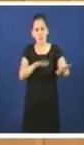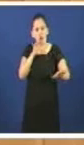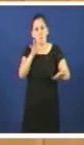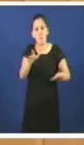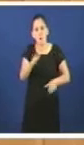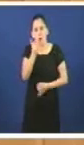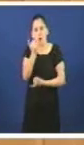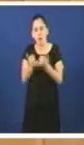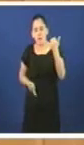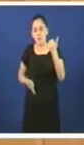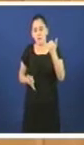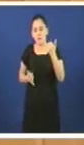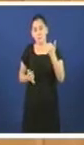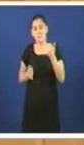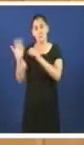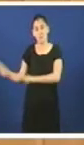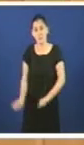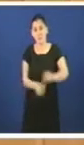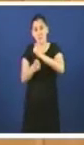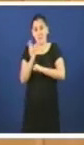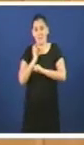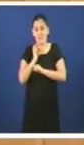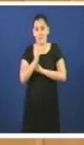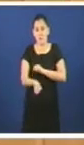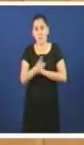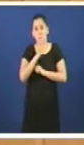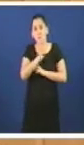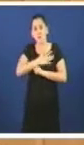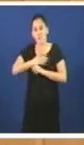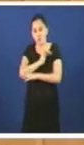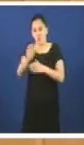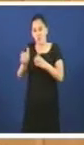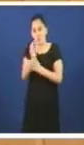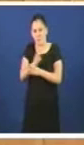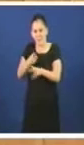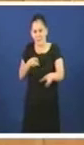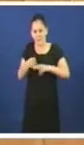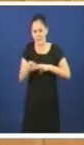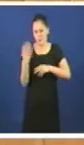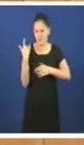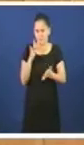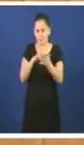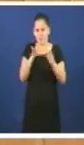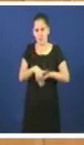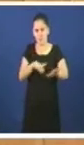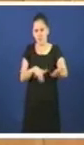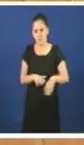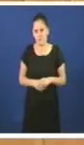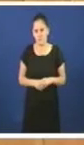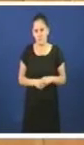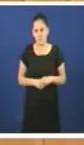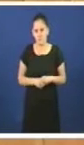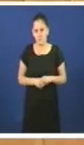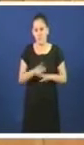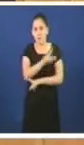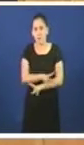tumbó a los tribunales a pretensión del partido popular de evitar que esa manifestación pudiera rematar una plaza